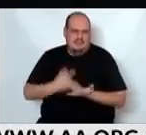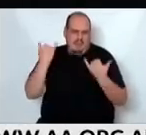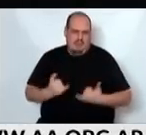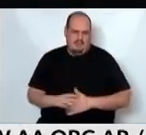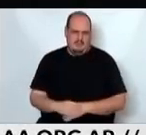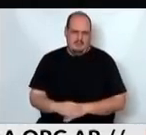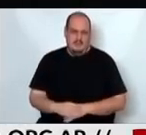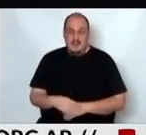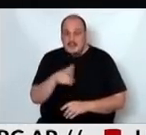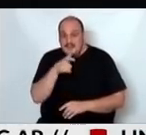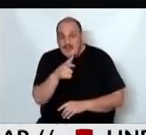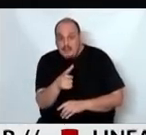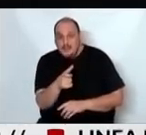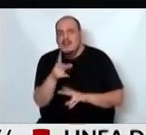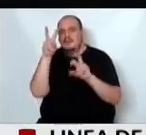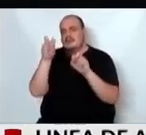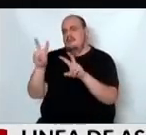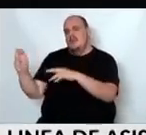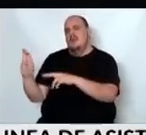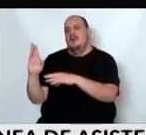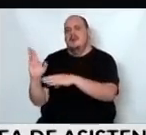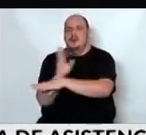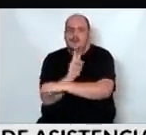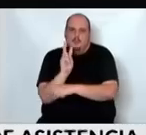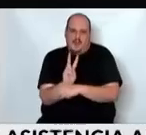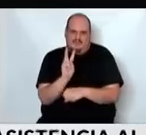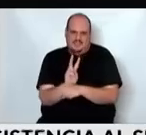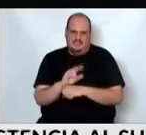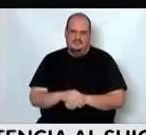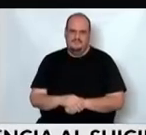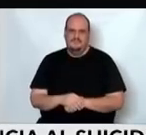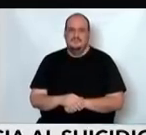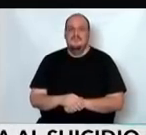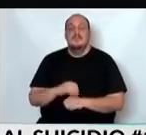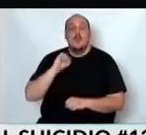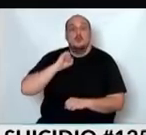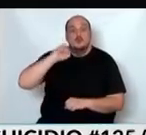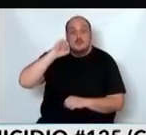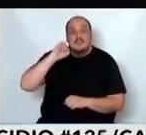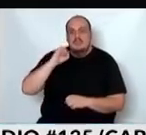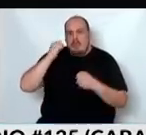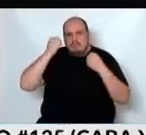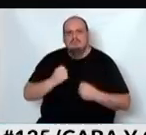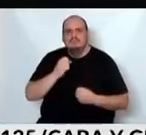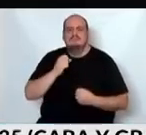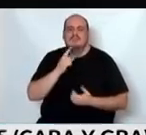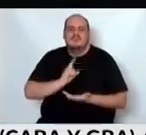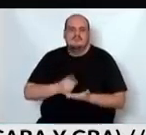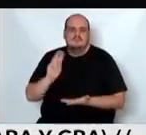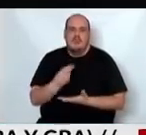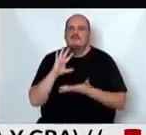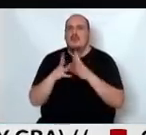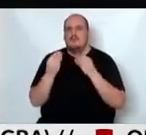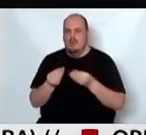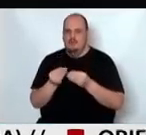respuesta específica, es del área de la prevención del suicidio. El suicidio se puede abordar desde la prevención, es decir, todo lo